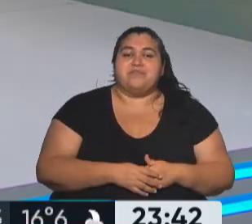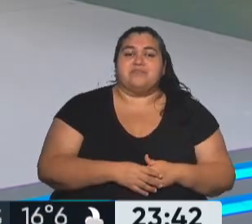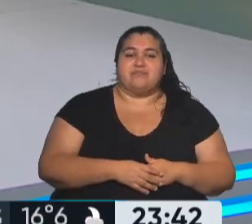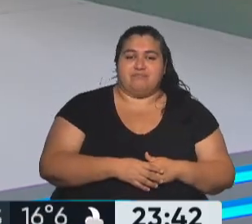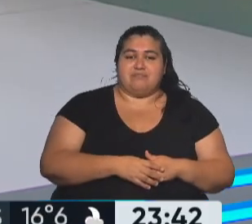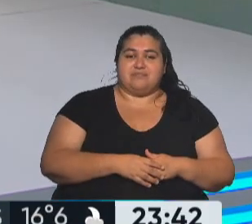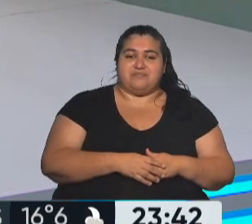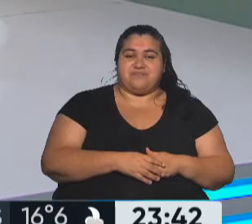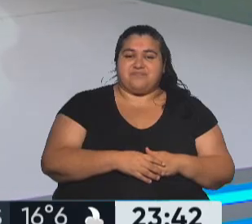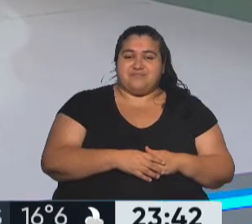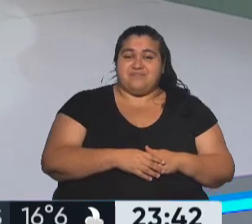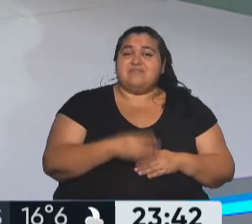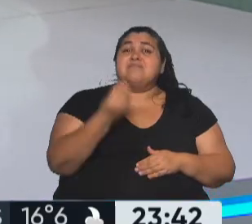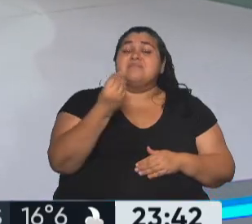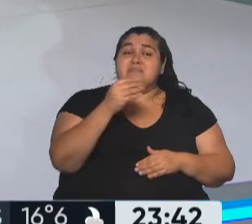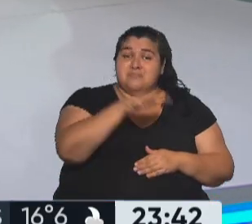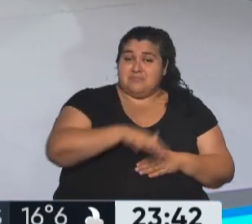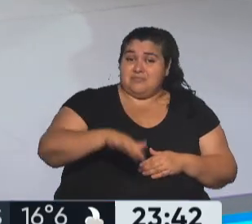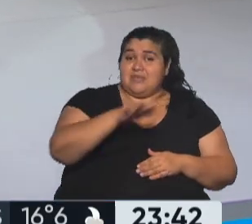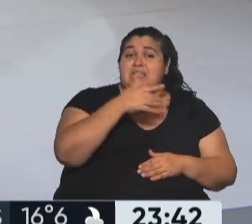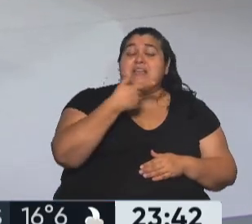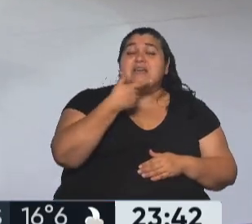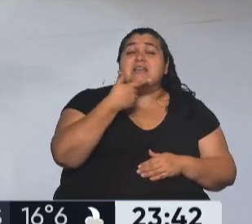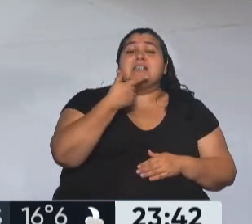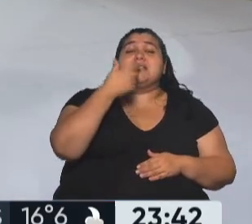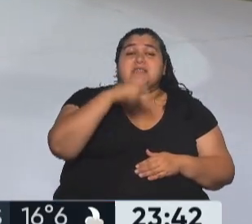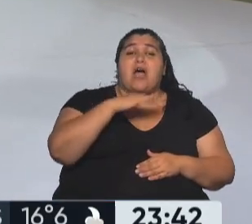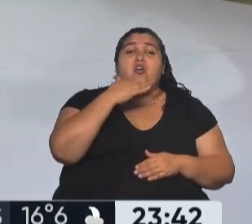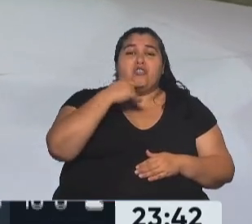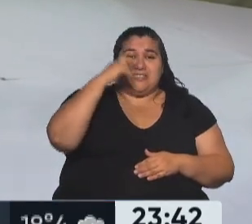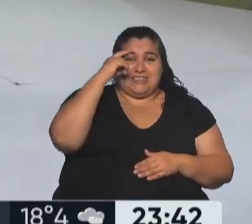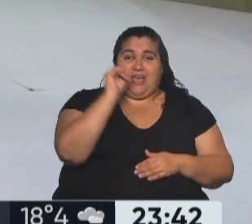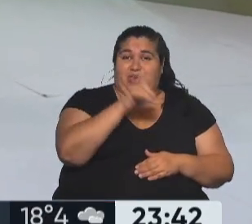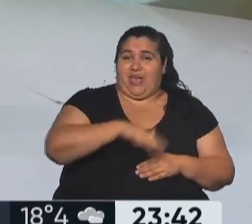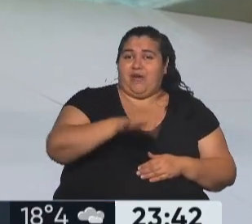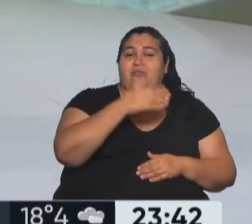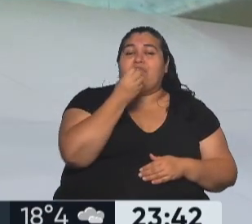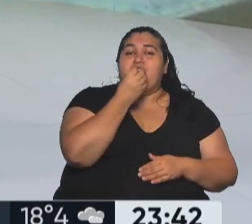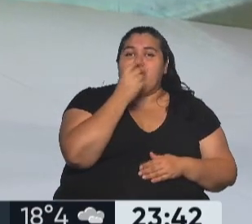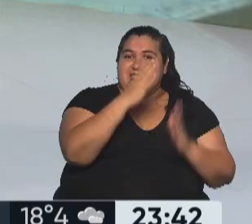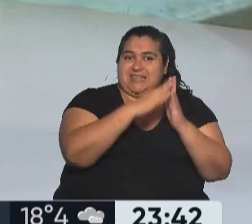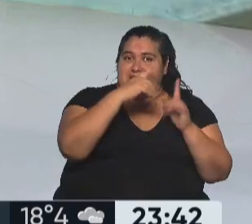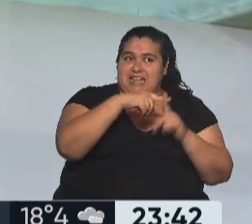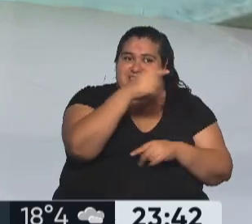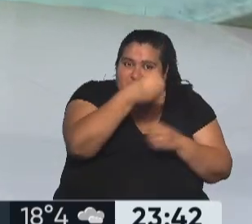Bueno, su lugar de origen, la iglesia de San José de Flores, hoy por supuesto se llenó de fieles. Allí aparentemente es donde él decía que recibió la vocación.